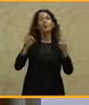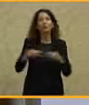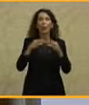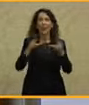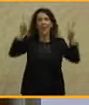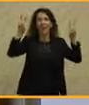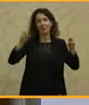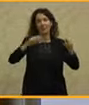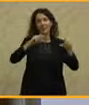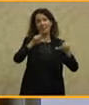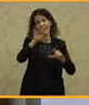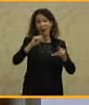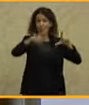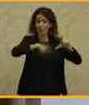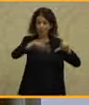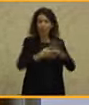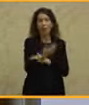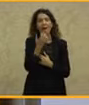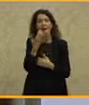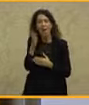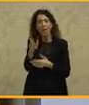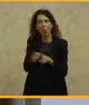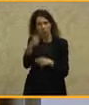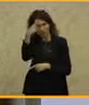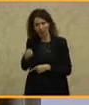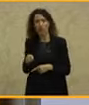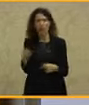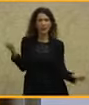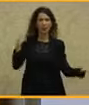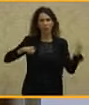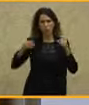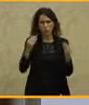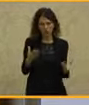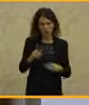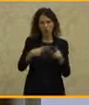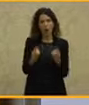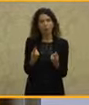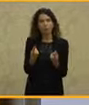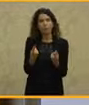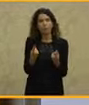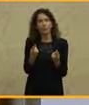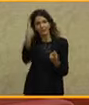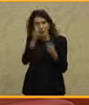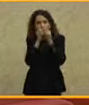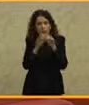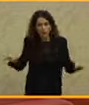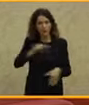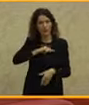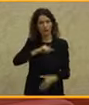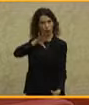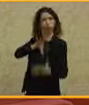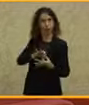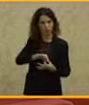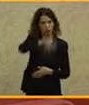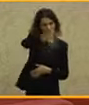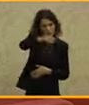Social, que desde luego sois un ejemplo de saber interpretar y de saber llegar al sentimiento de